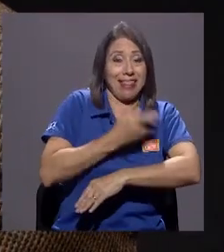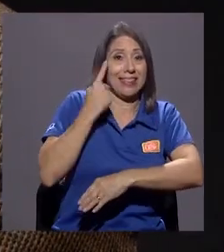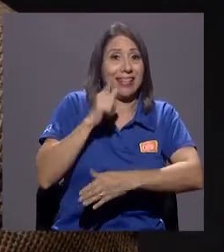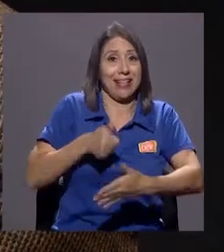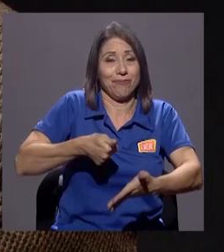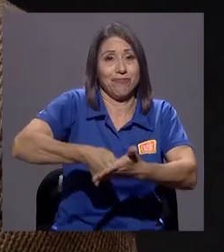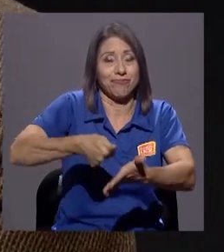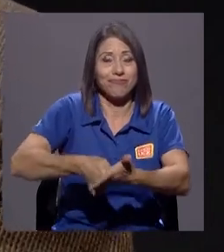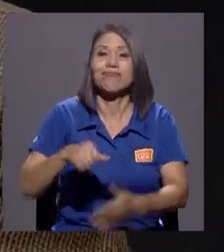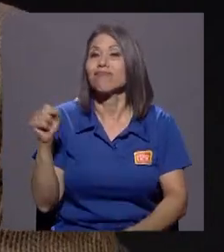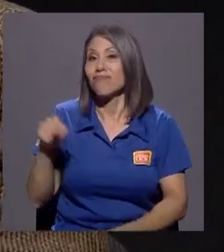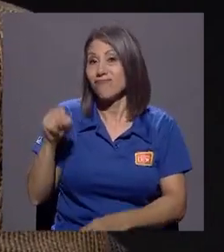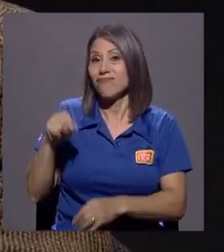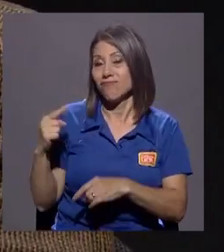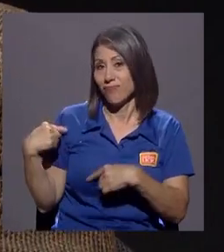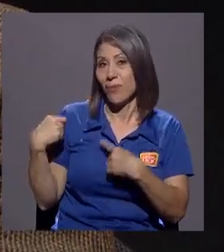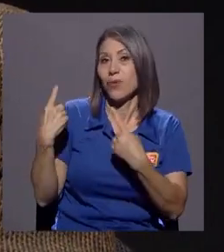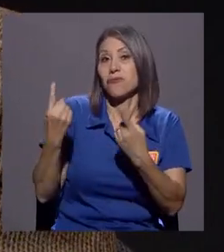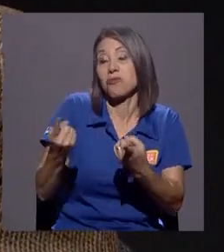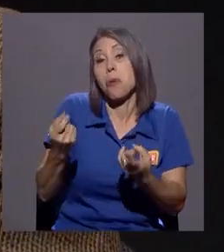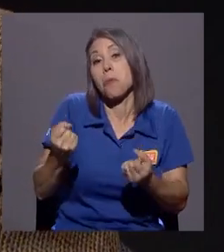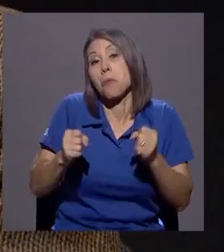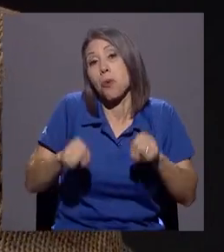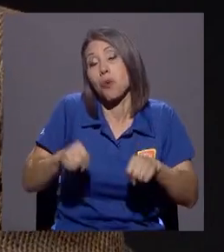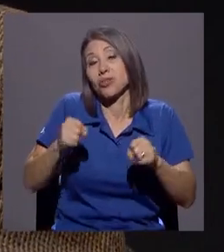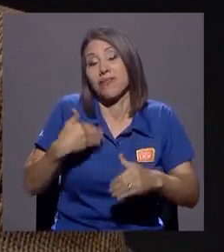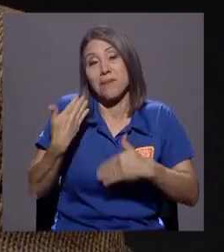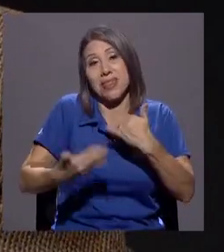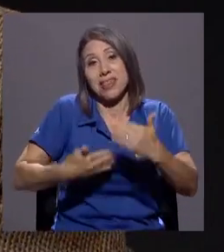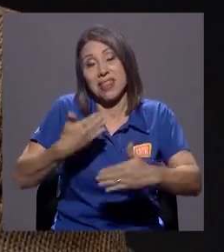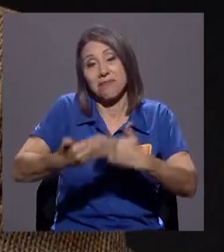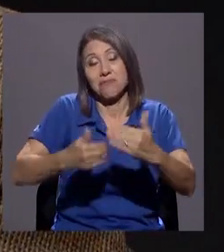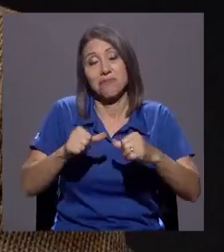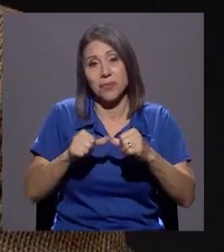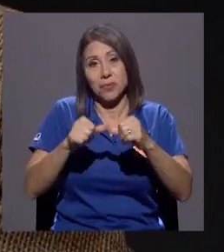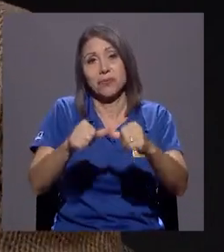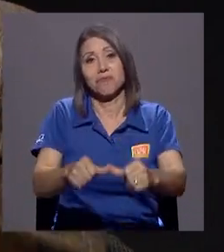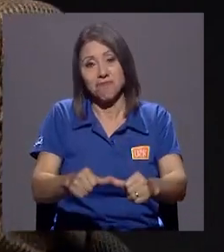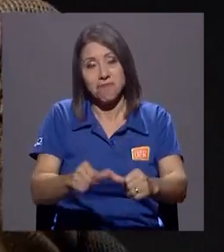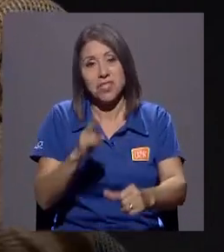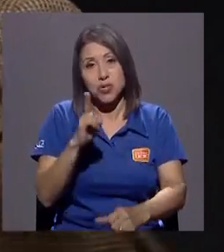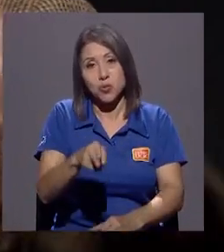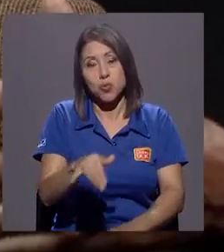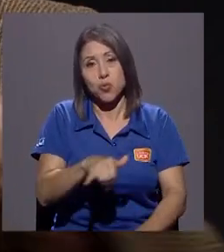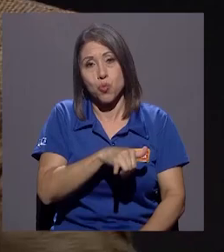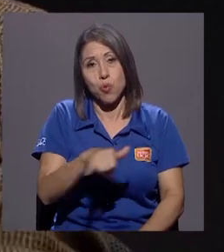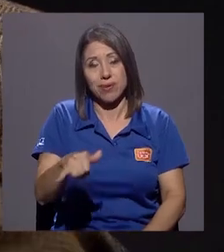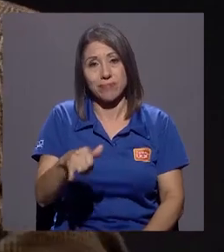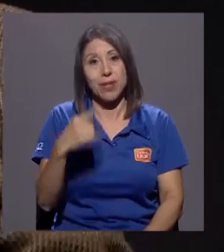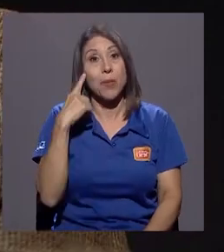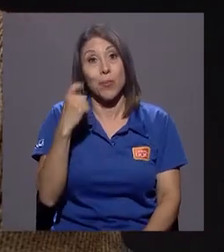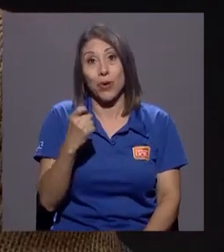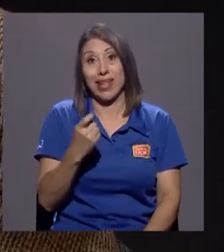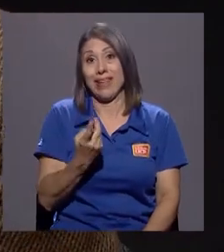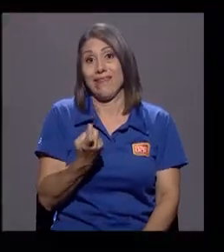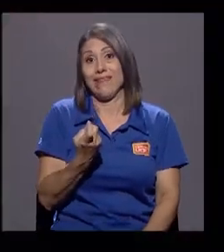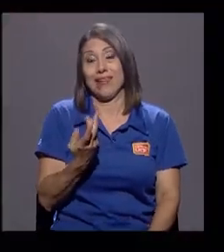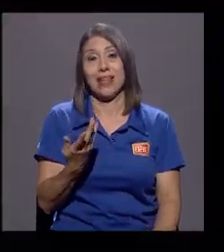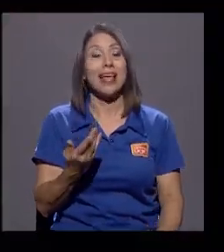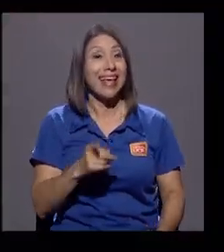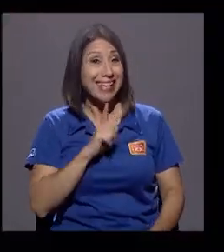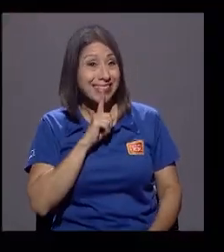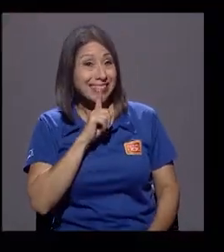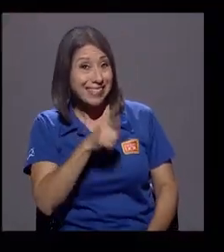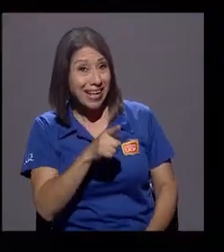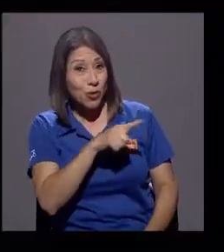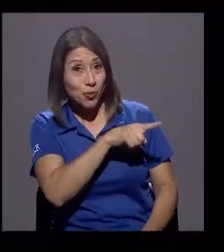así eso ha venido siendo así y es posible que siga siendo así por qué por qué por este vacío de que hablamos en serio sigue siendo optimista